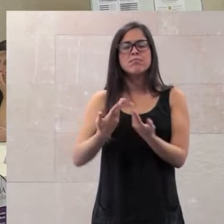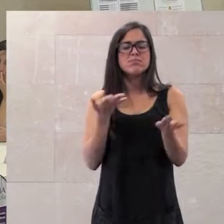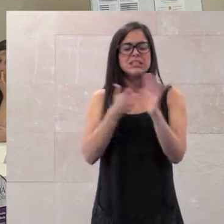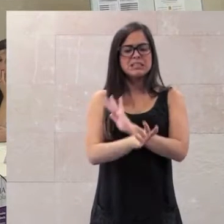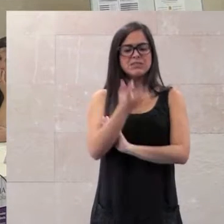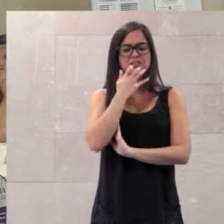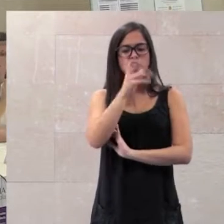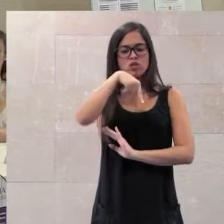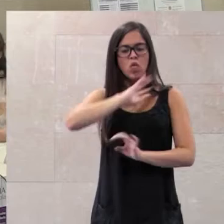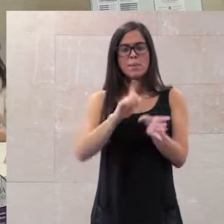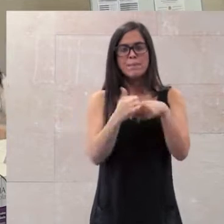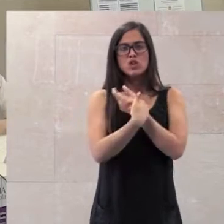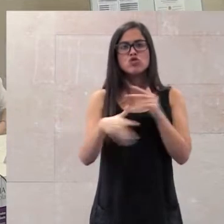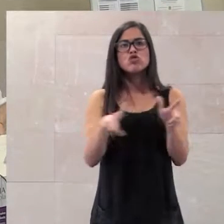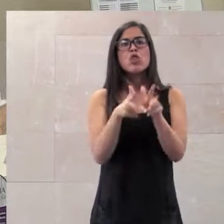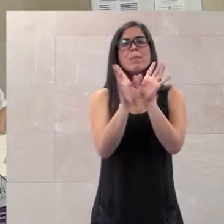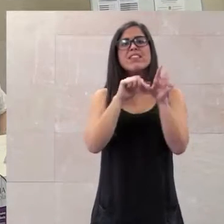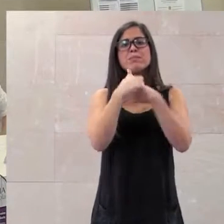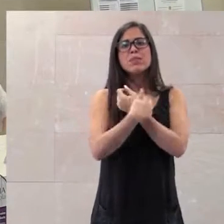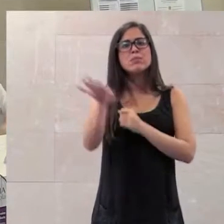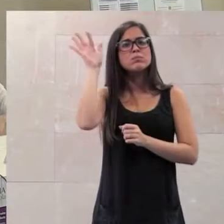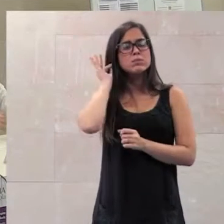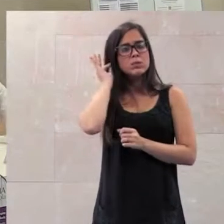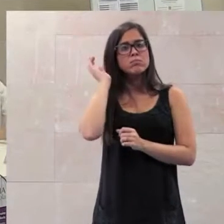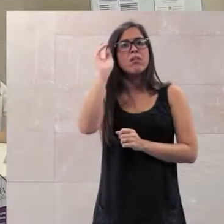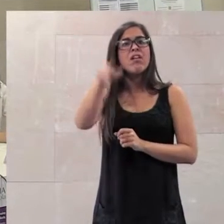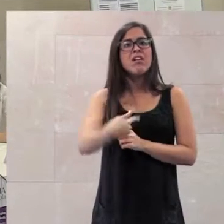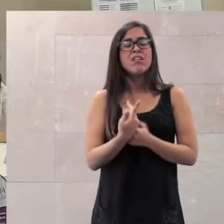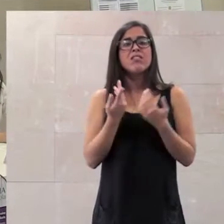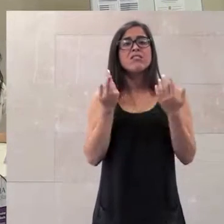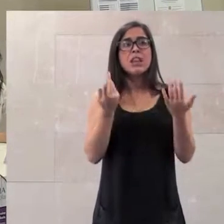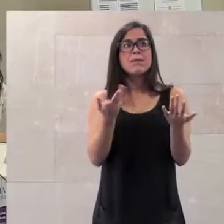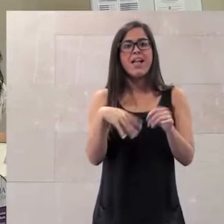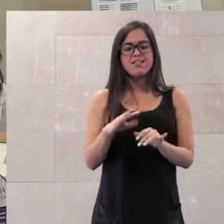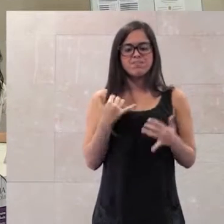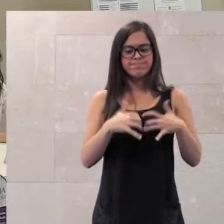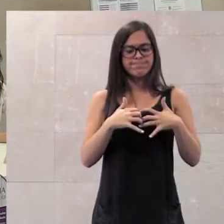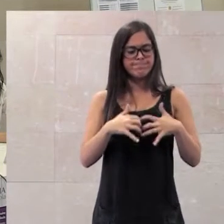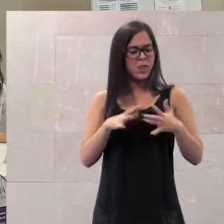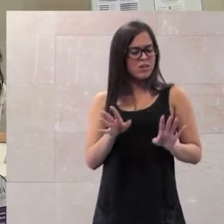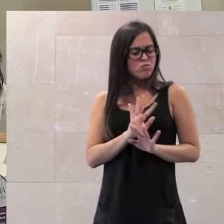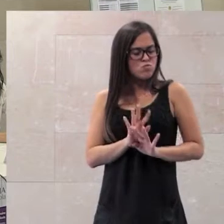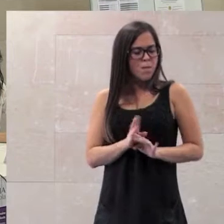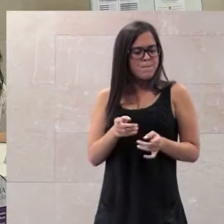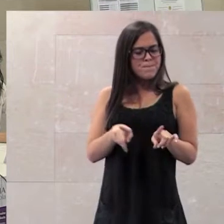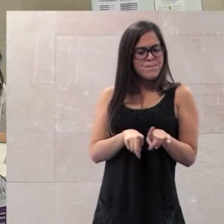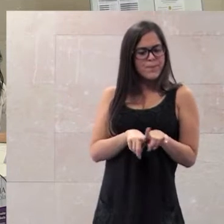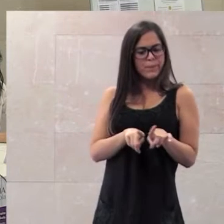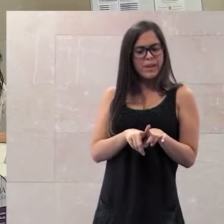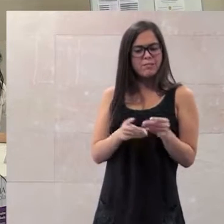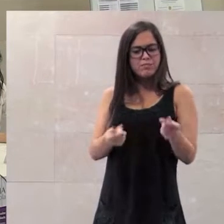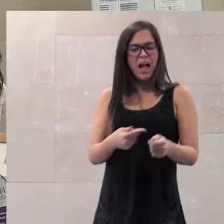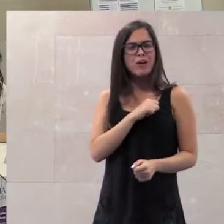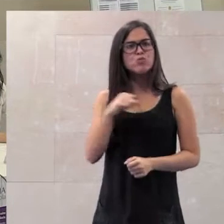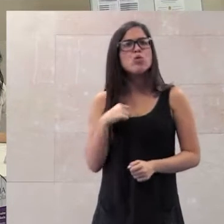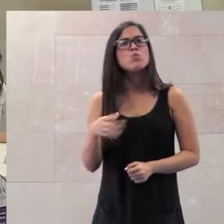la participación sociopolítica de las mujeres y que también que funcionen de una forma autónoma y autoorganizada, ¿no? Para que puedan ser ellas ya luego